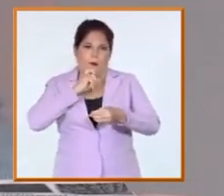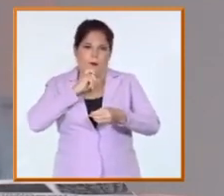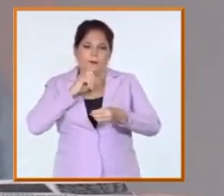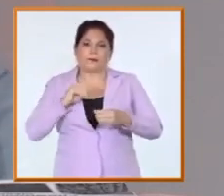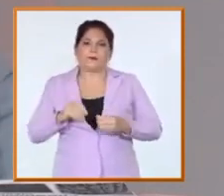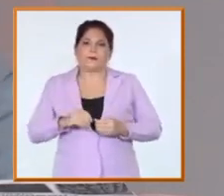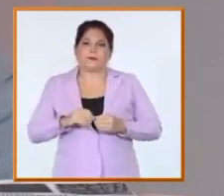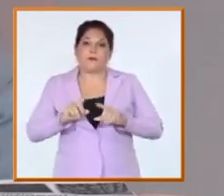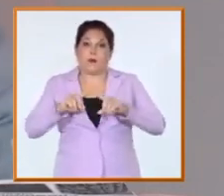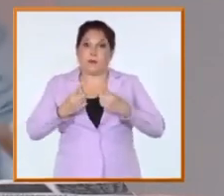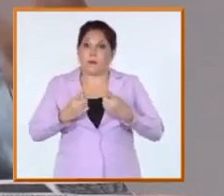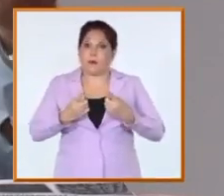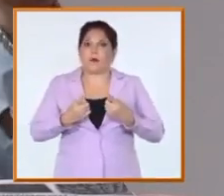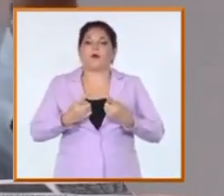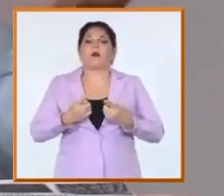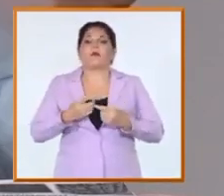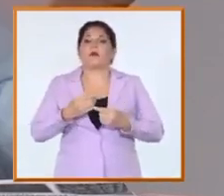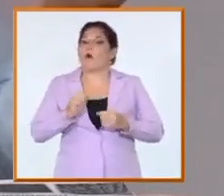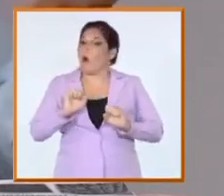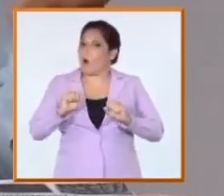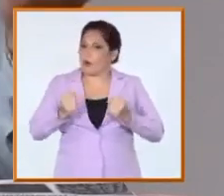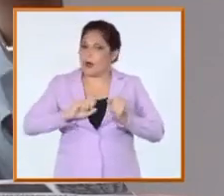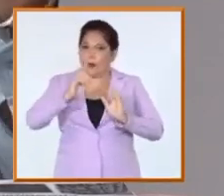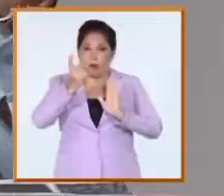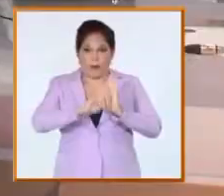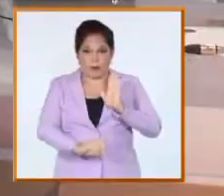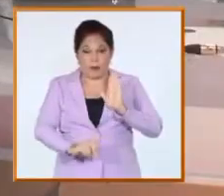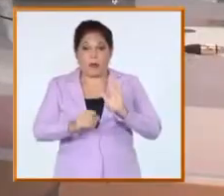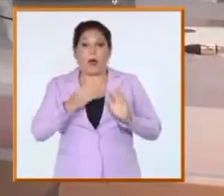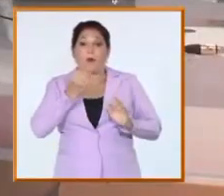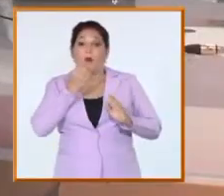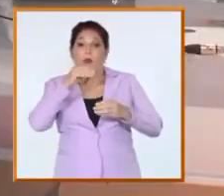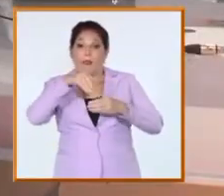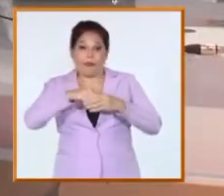porque para darle la vida le tiene que tener energía eléctrica